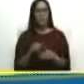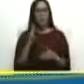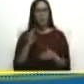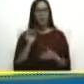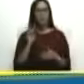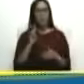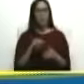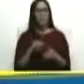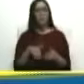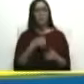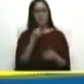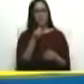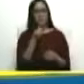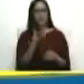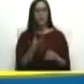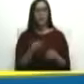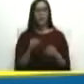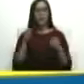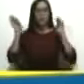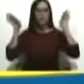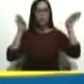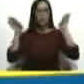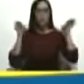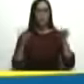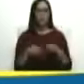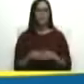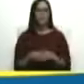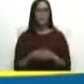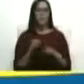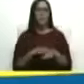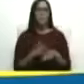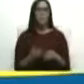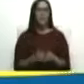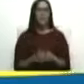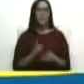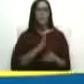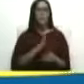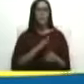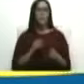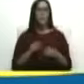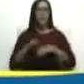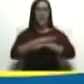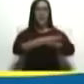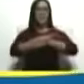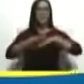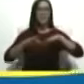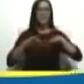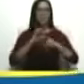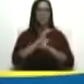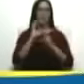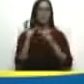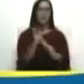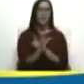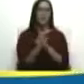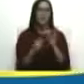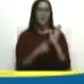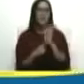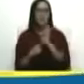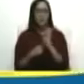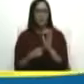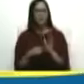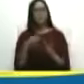un tremendo destino turístico. Porque es patrimonio arquitectónico, cultural, ejemplo y